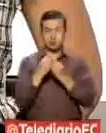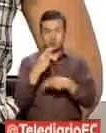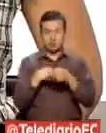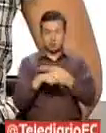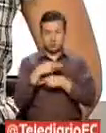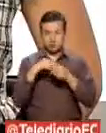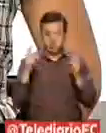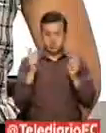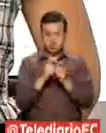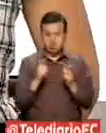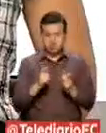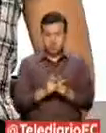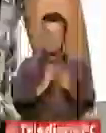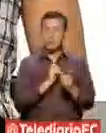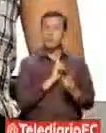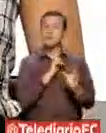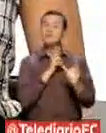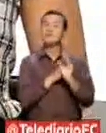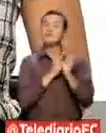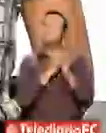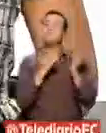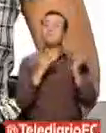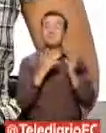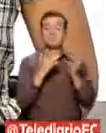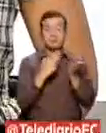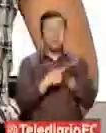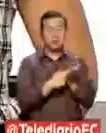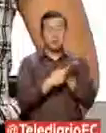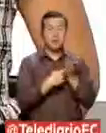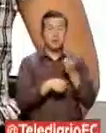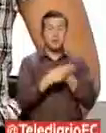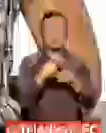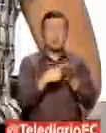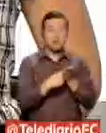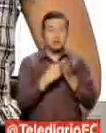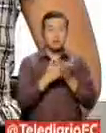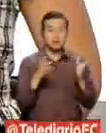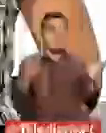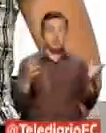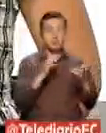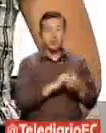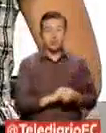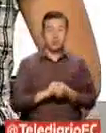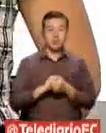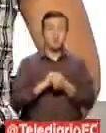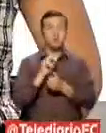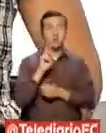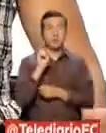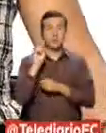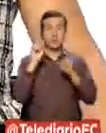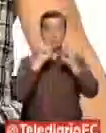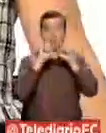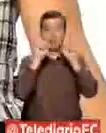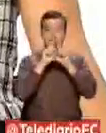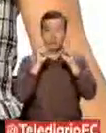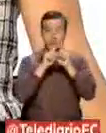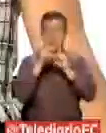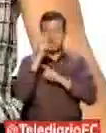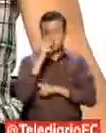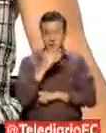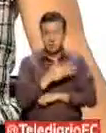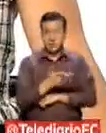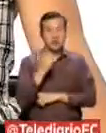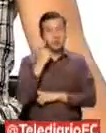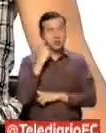economía popular y solidaria participan de la rueda de negocios Juntos Creamos, en la que 20 empresas del sector hotelero